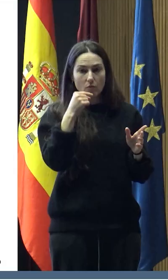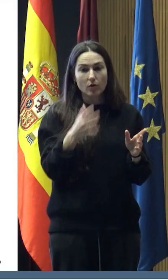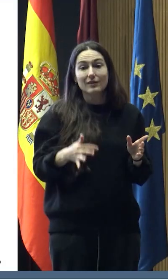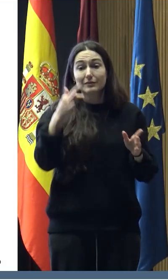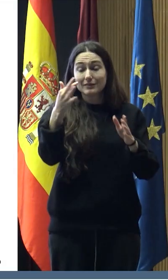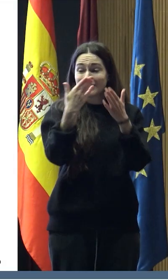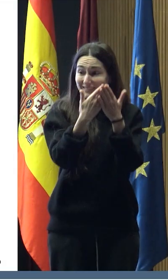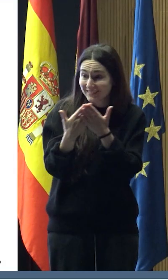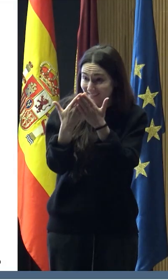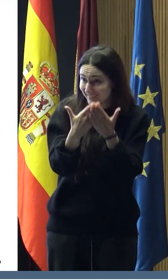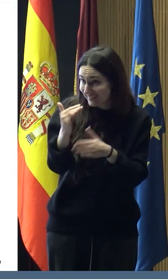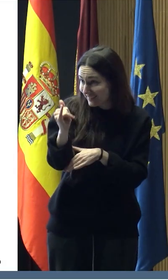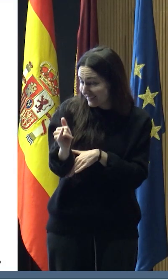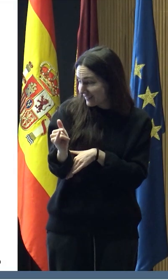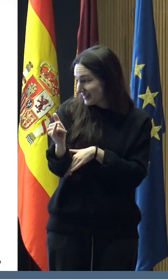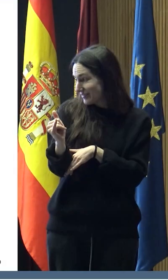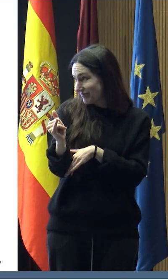estudio que